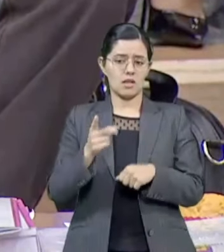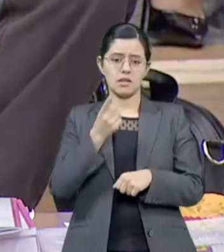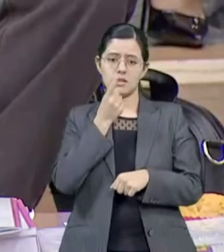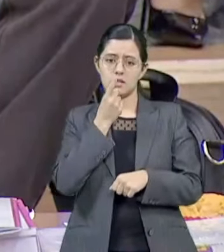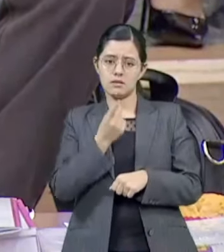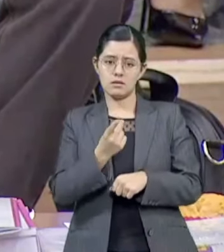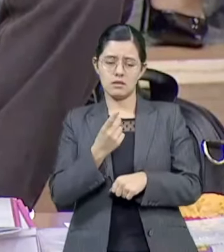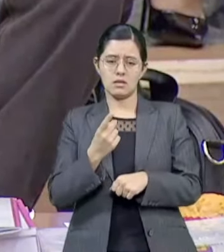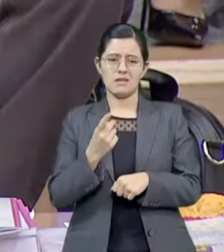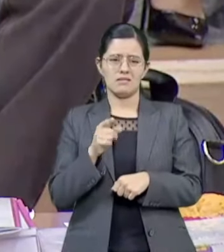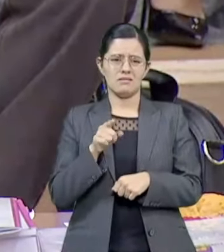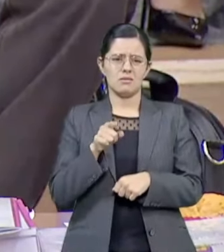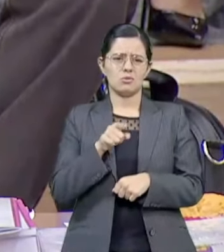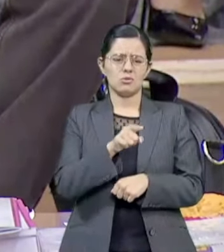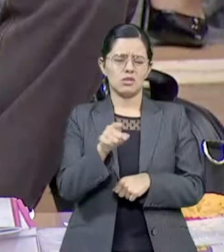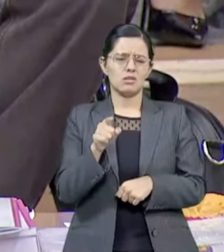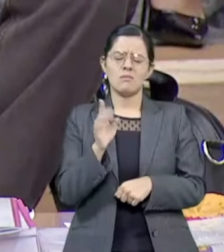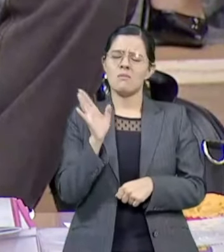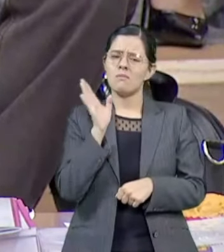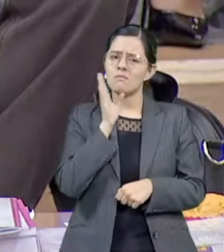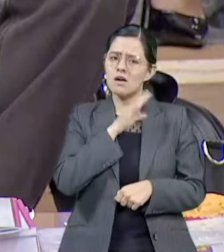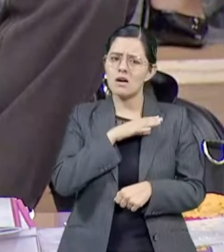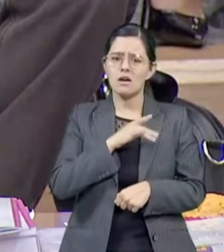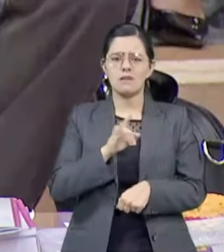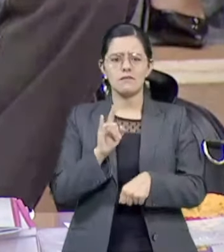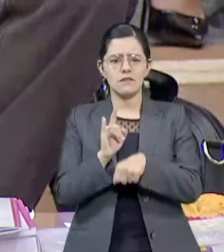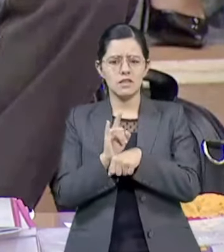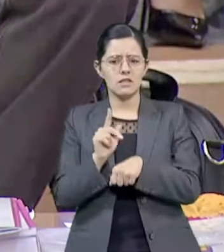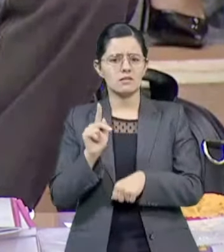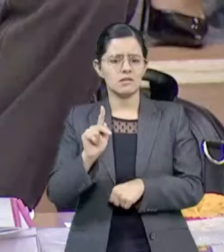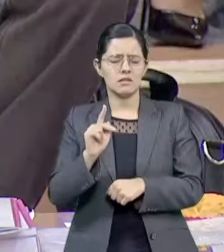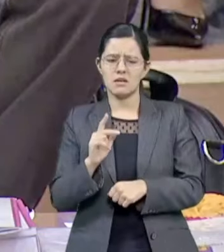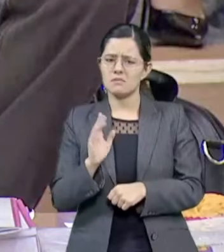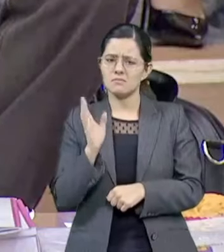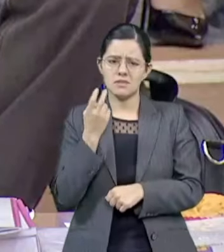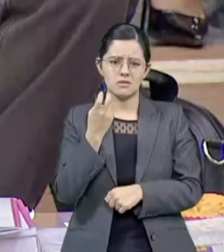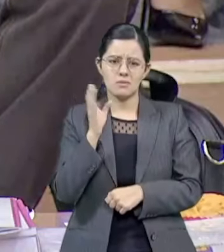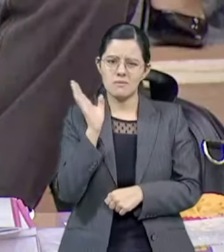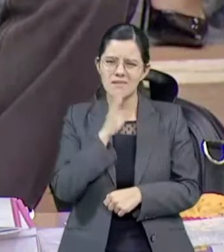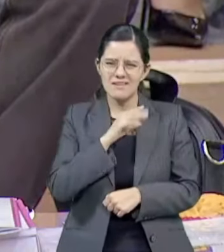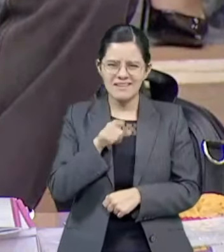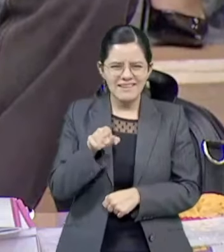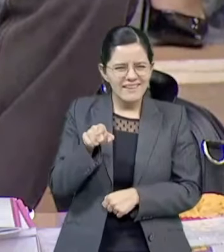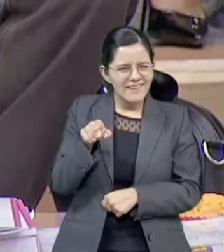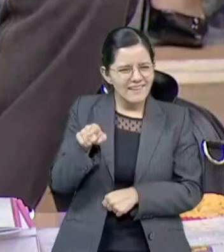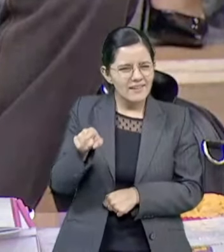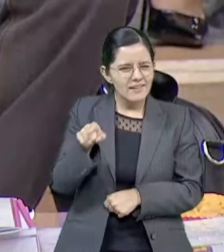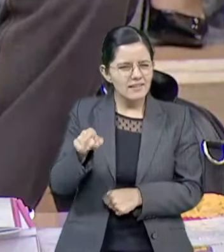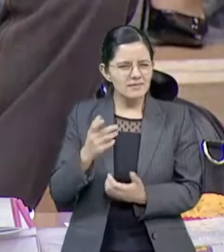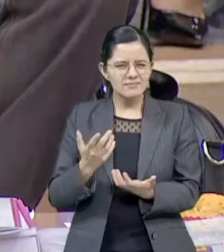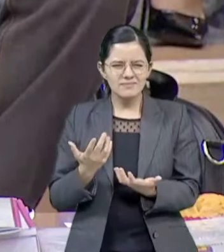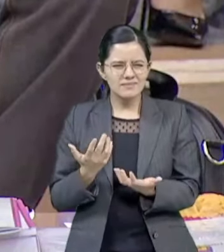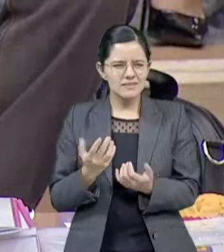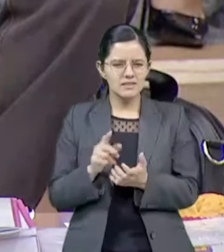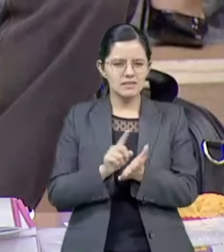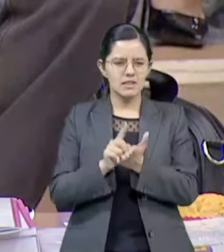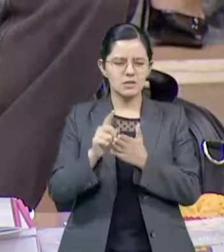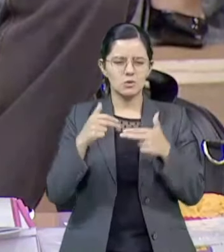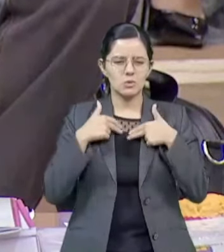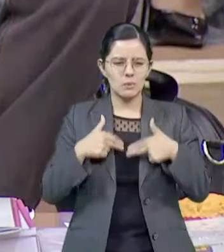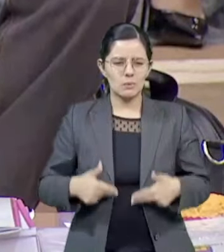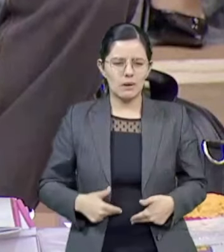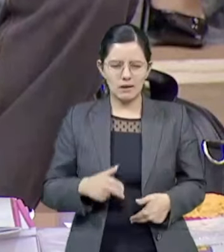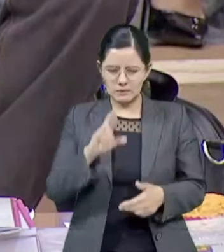tiene, nos dice: no es correcto simular. Y él, un violentador de derechos humanos que